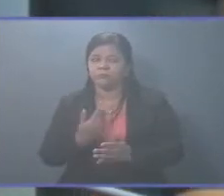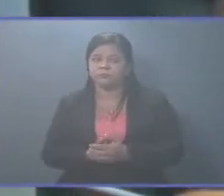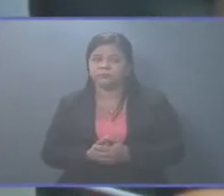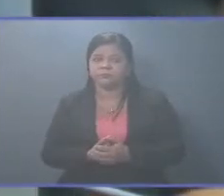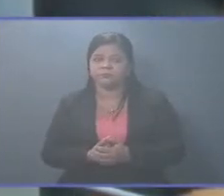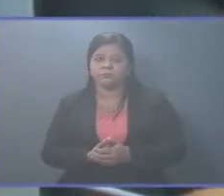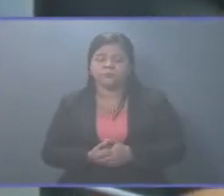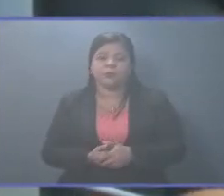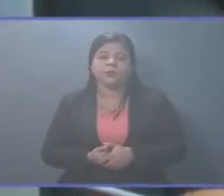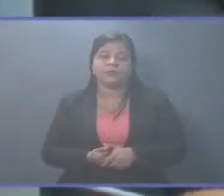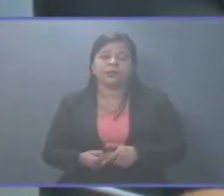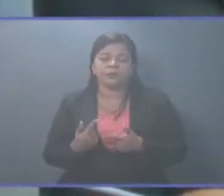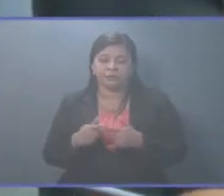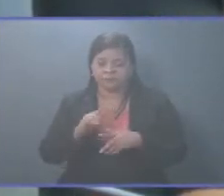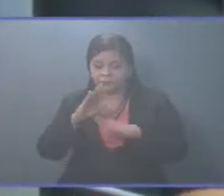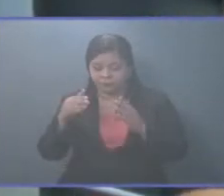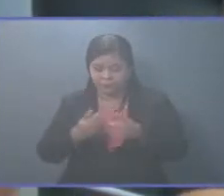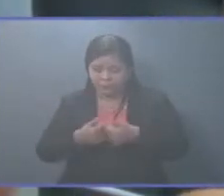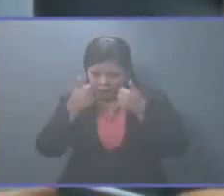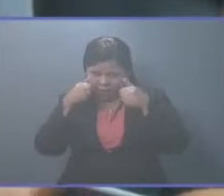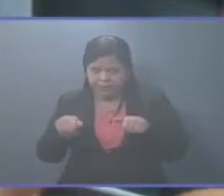la mayoría de